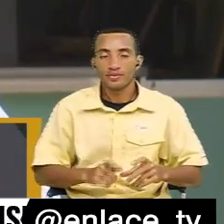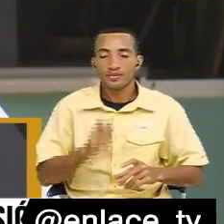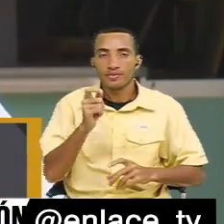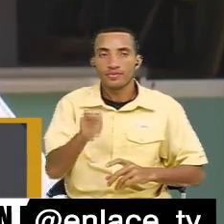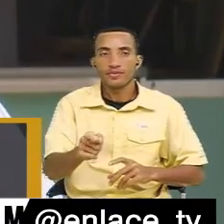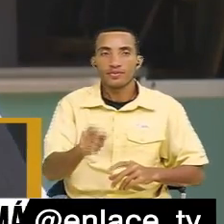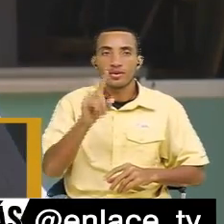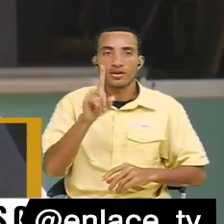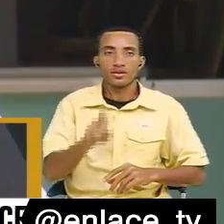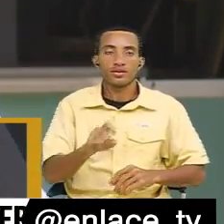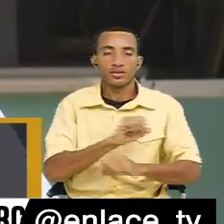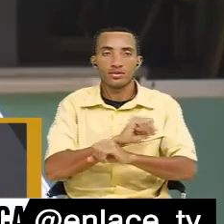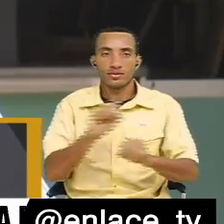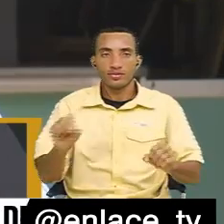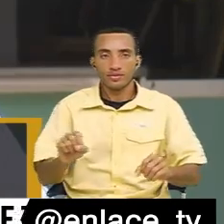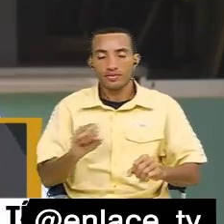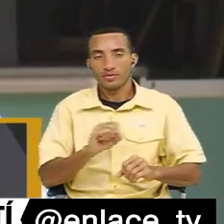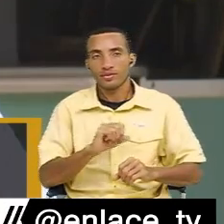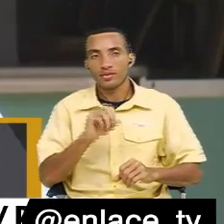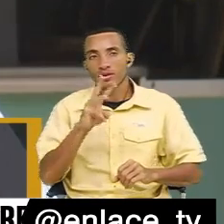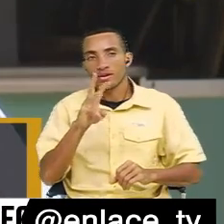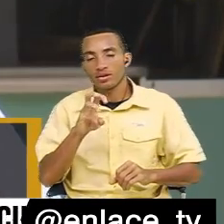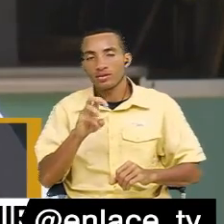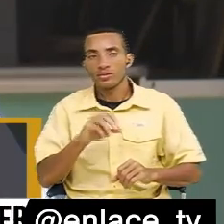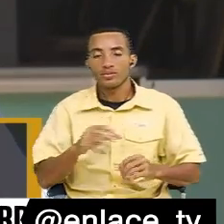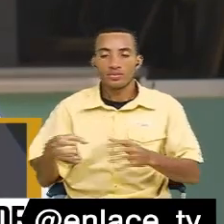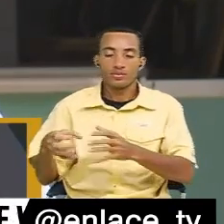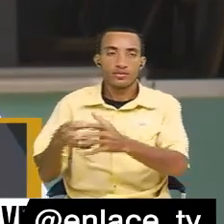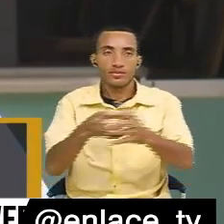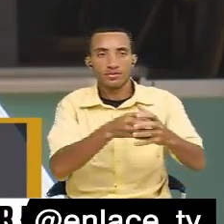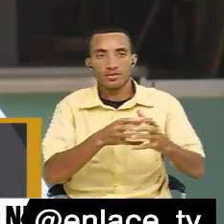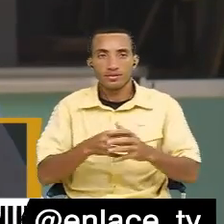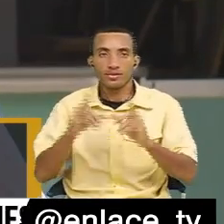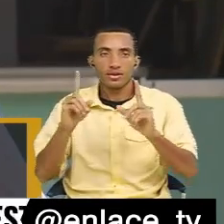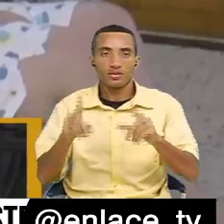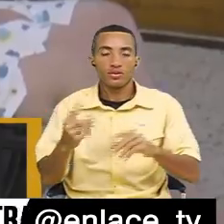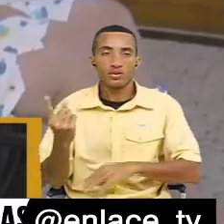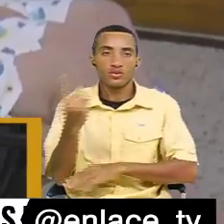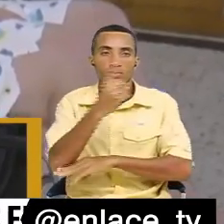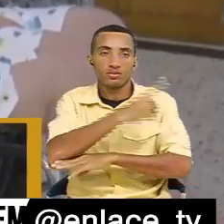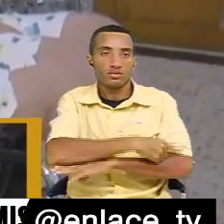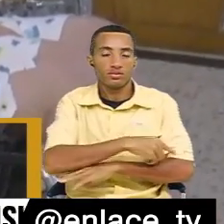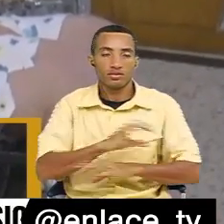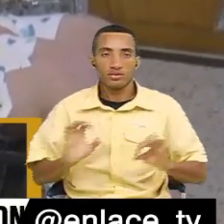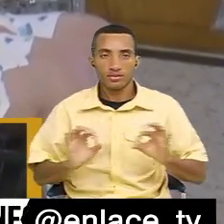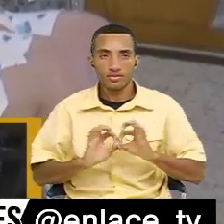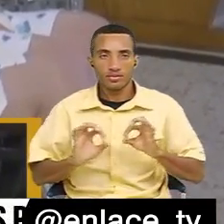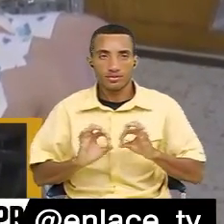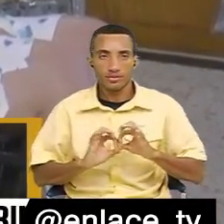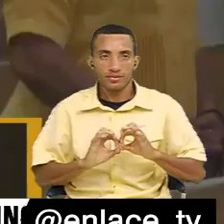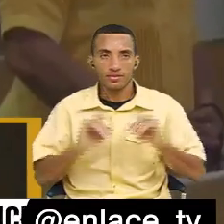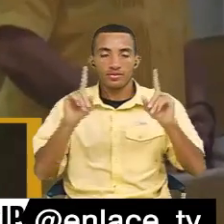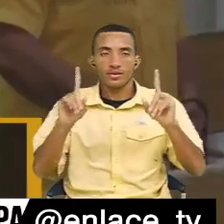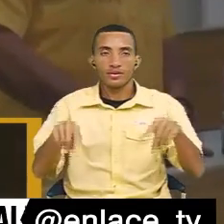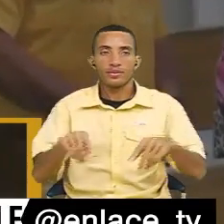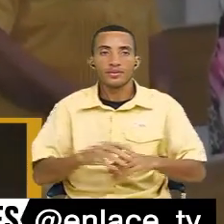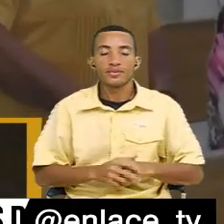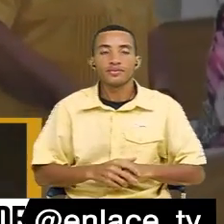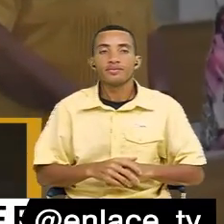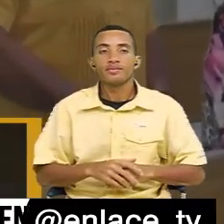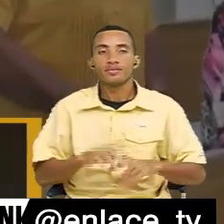a las 6:30 de la tarde, y cada grupo está respondiendo por un día de la novena. La población de Barranca Bermeja es devota de la Virgen